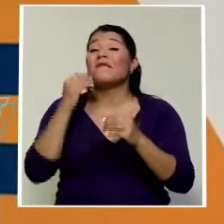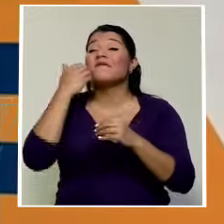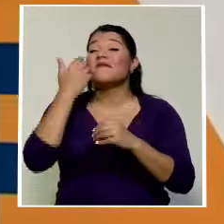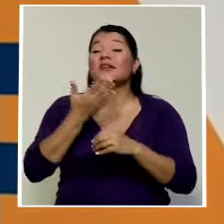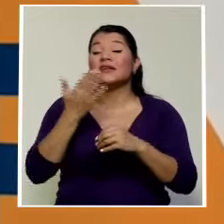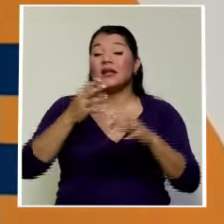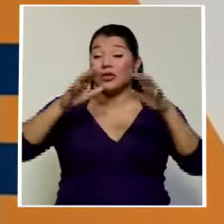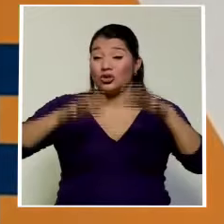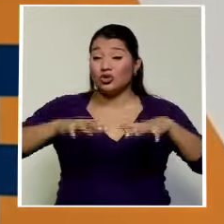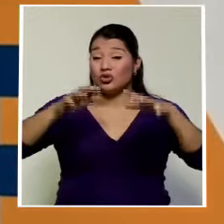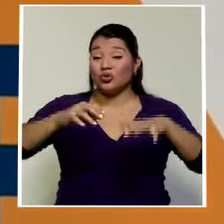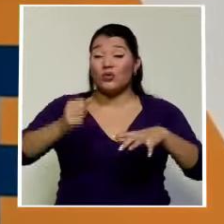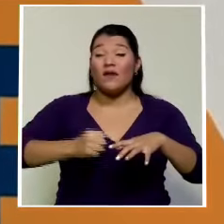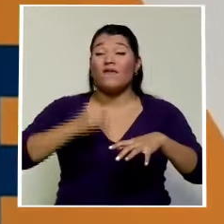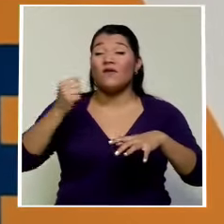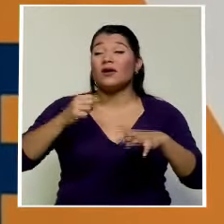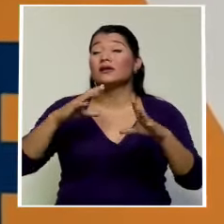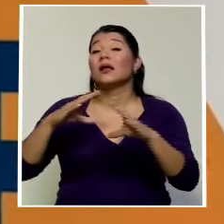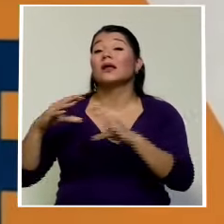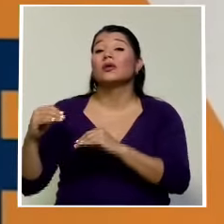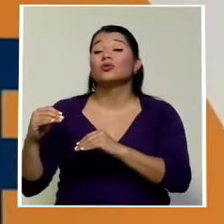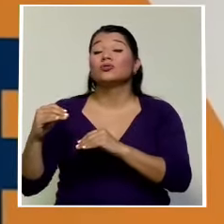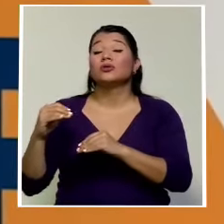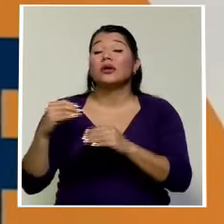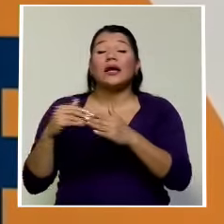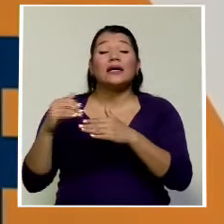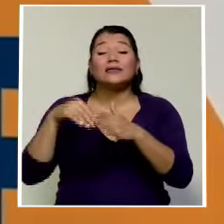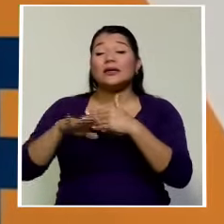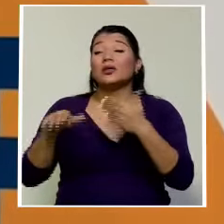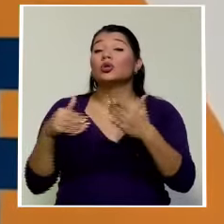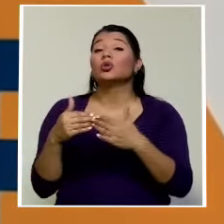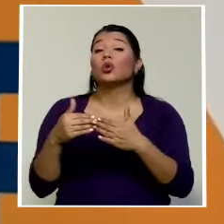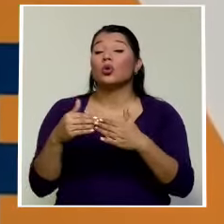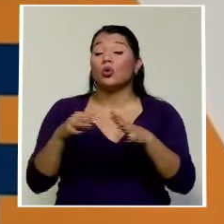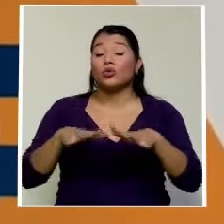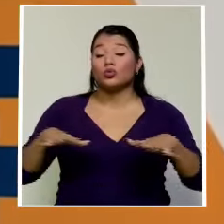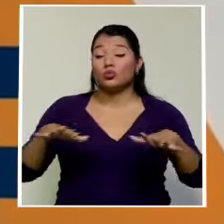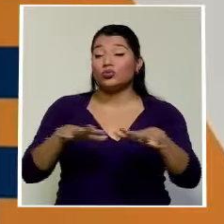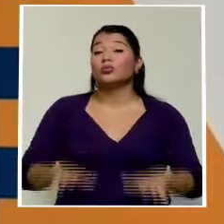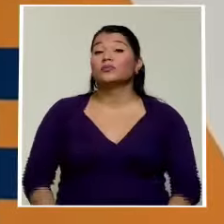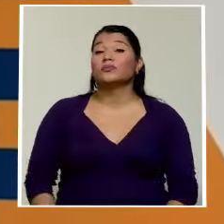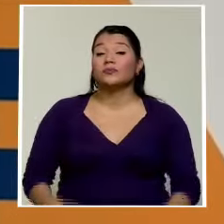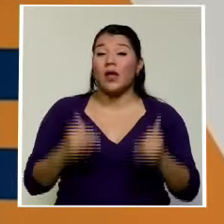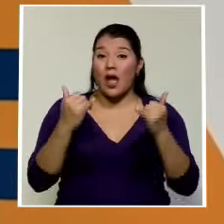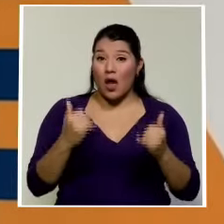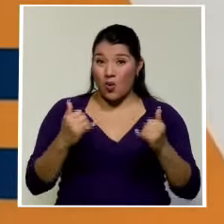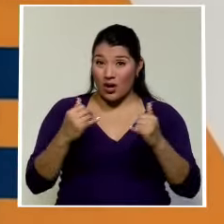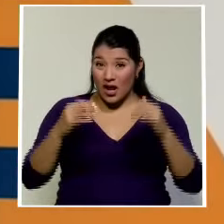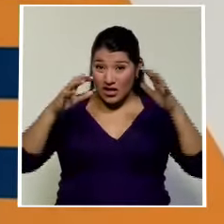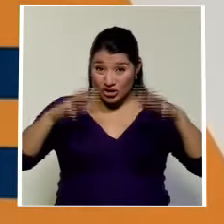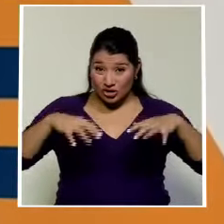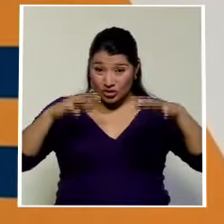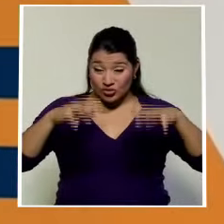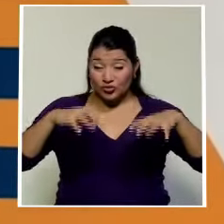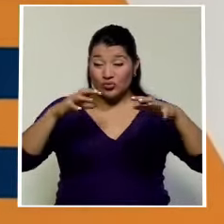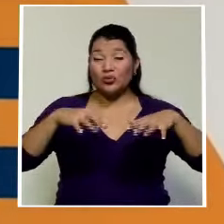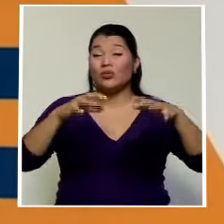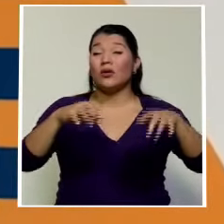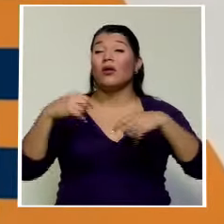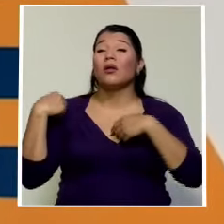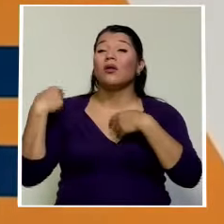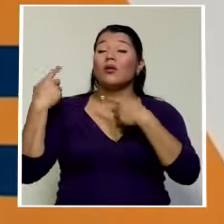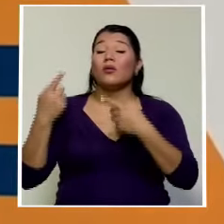intensas en las tardes y noches prácticamente en todo el territorio nacional. La cantidad de lluvia que ha estado cayendo en los